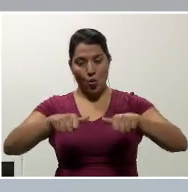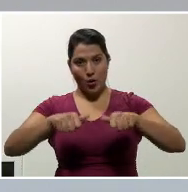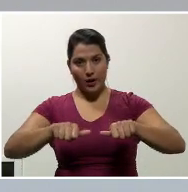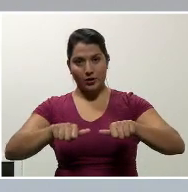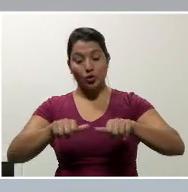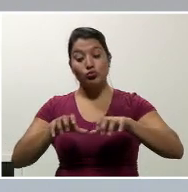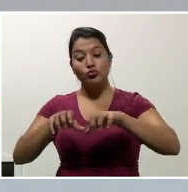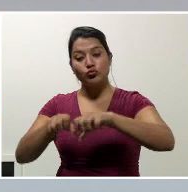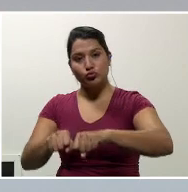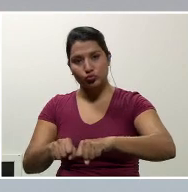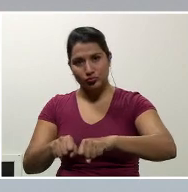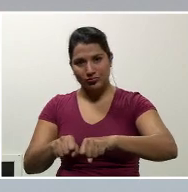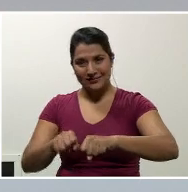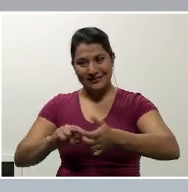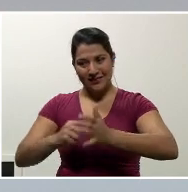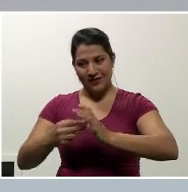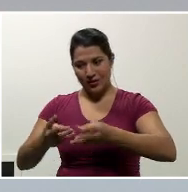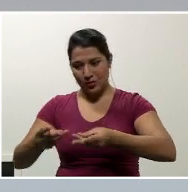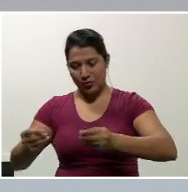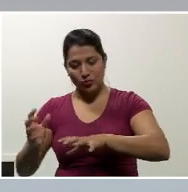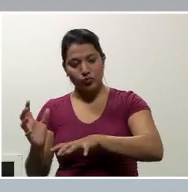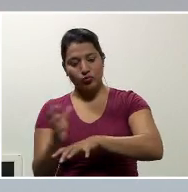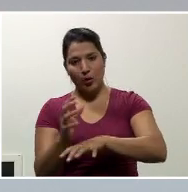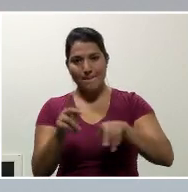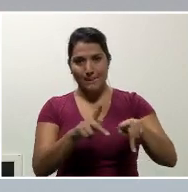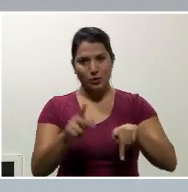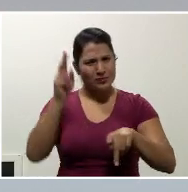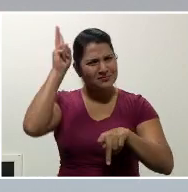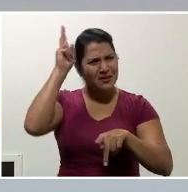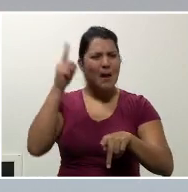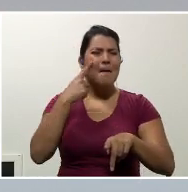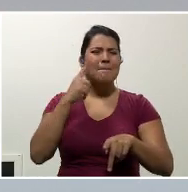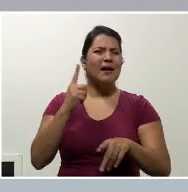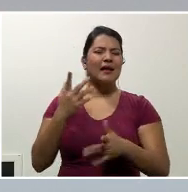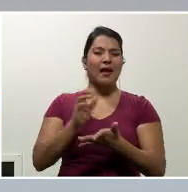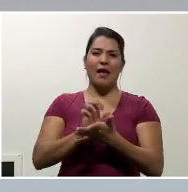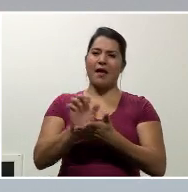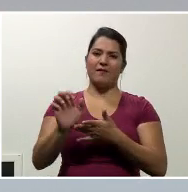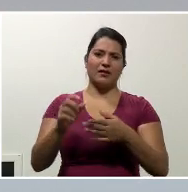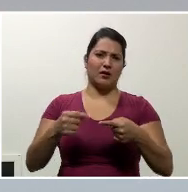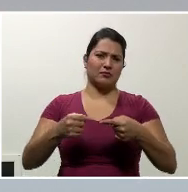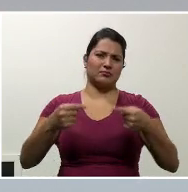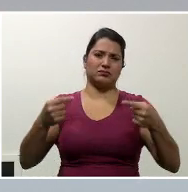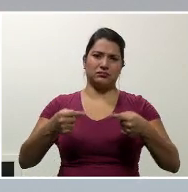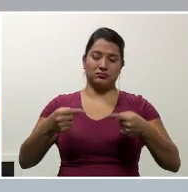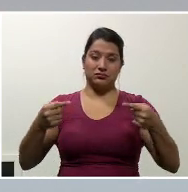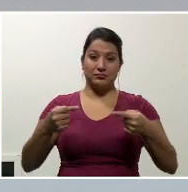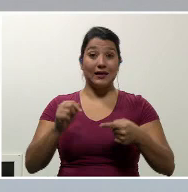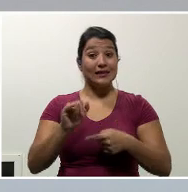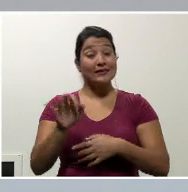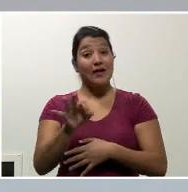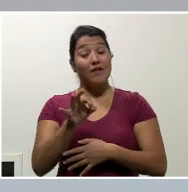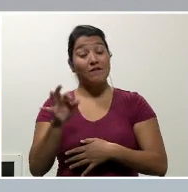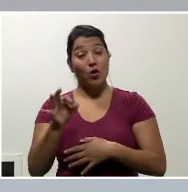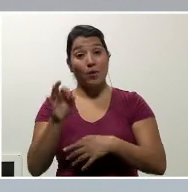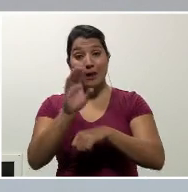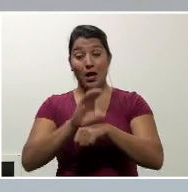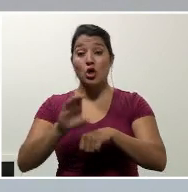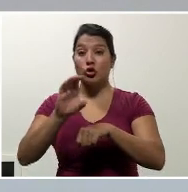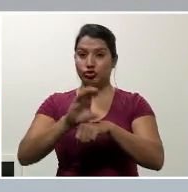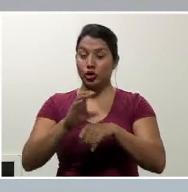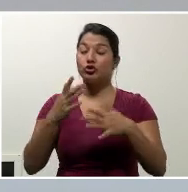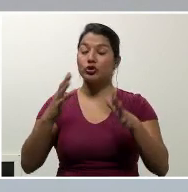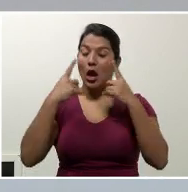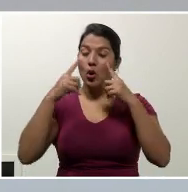personas indígenas. Esto con la intención de evitar enfrentamientos violentos en el territorio. De esta manera, el Consejo